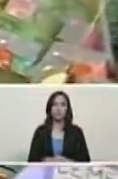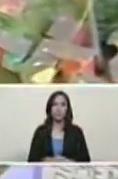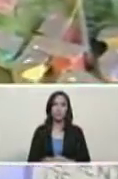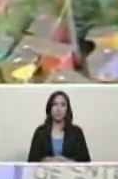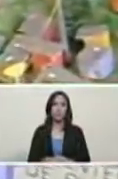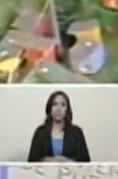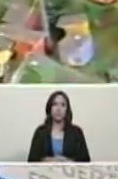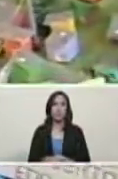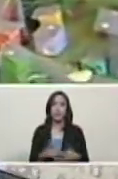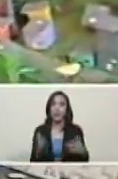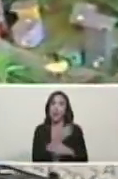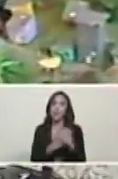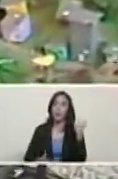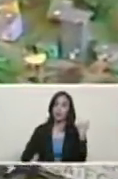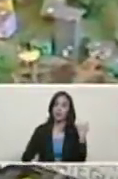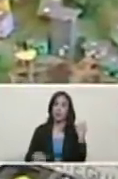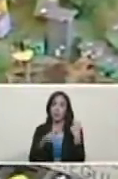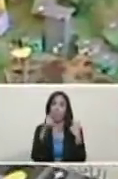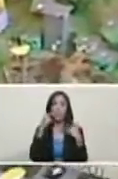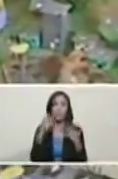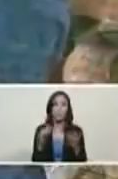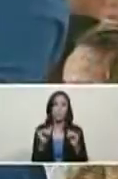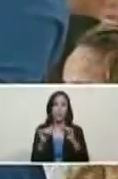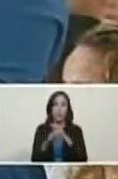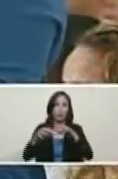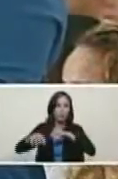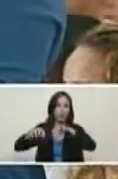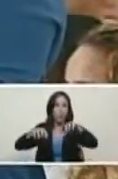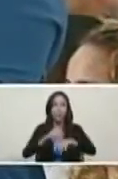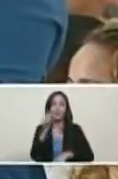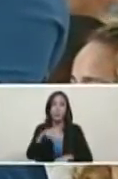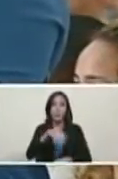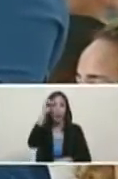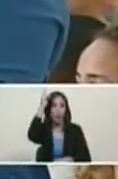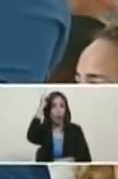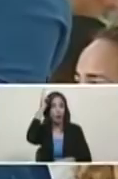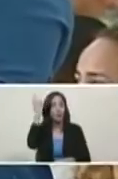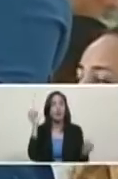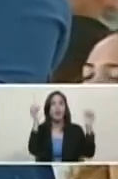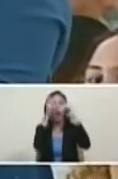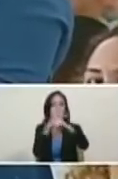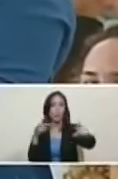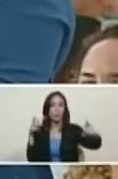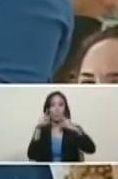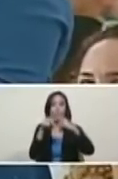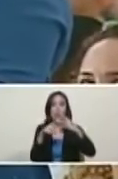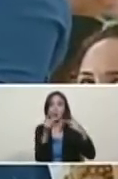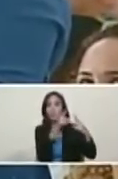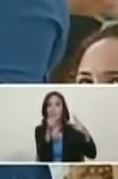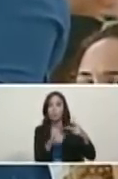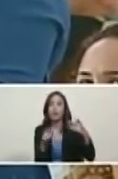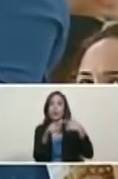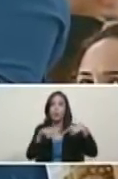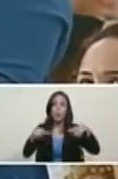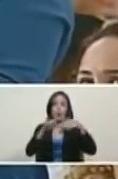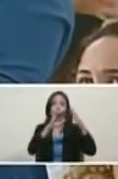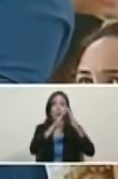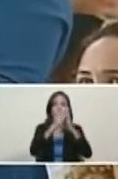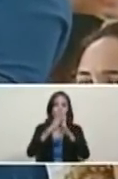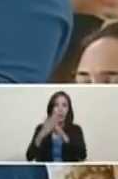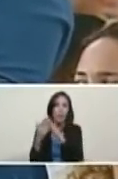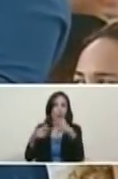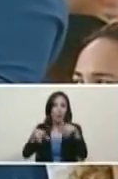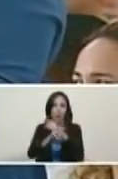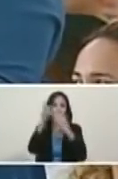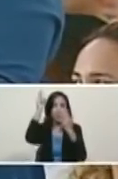Presidente, este tipo de maqueta lo tenemos hasta en comunidades indígenas, en Amazonas, en Zulia, hay comunidades indígenas que en